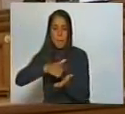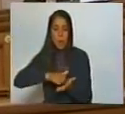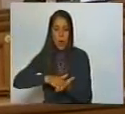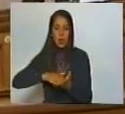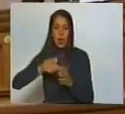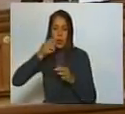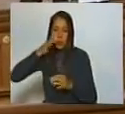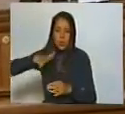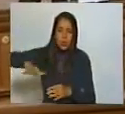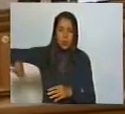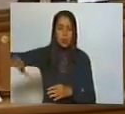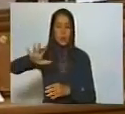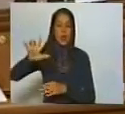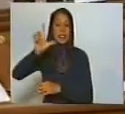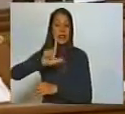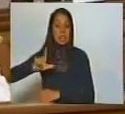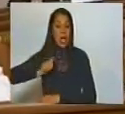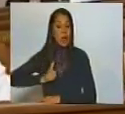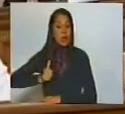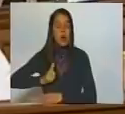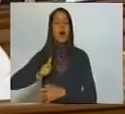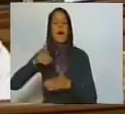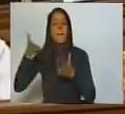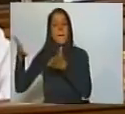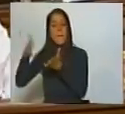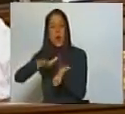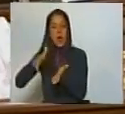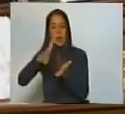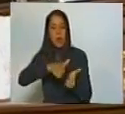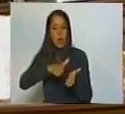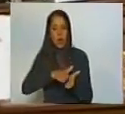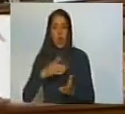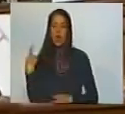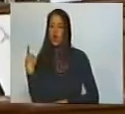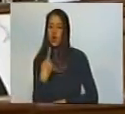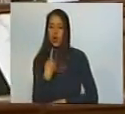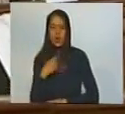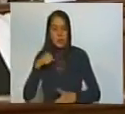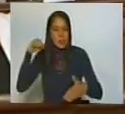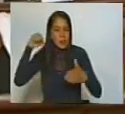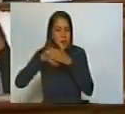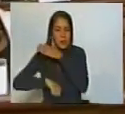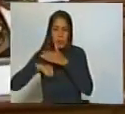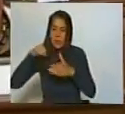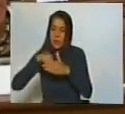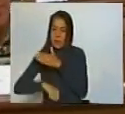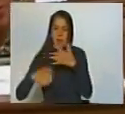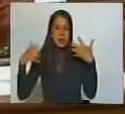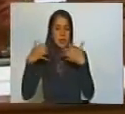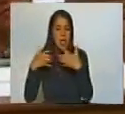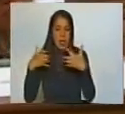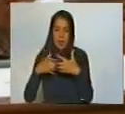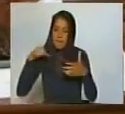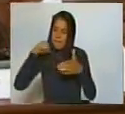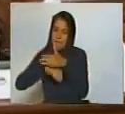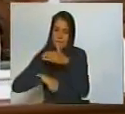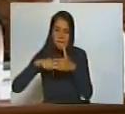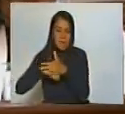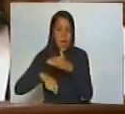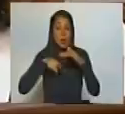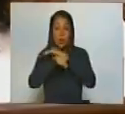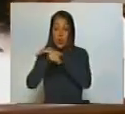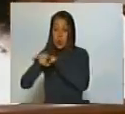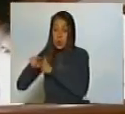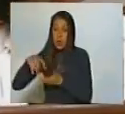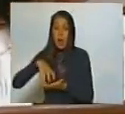cualquier llano, porque recorrimos peleando todo el país. Y cuando no fue suficiente el país, muchos